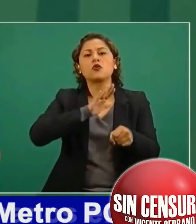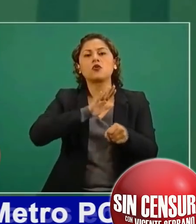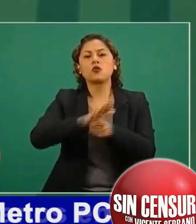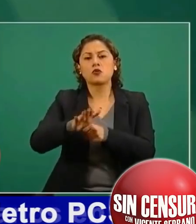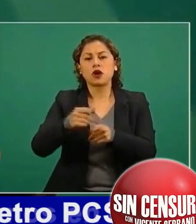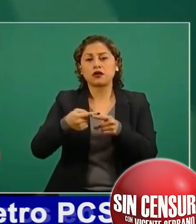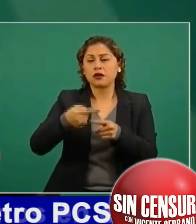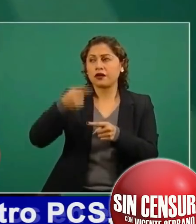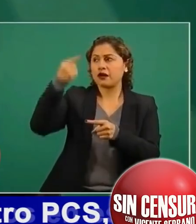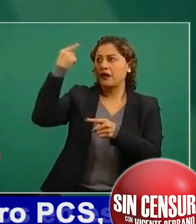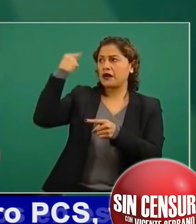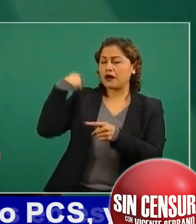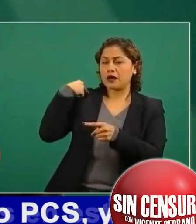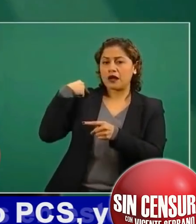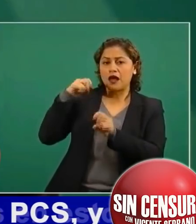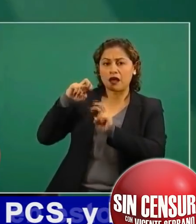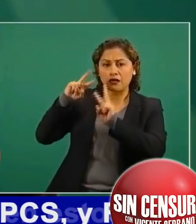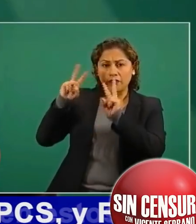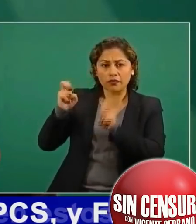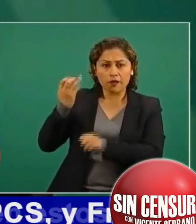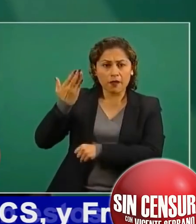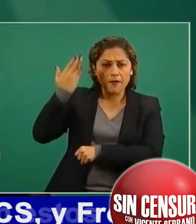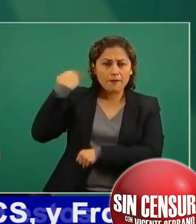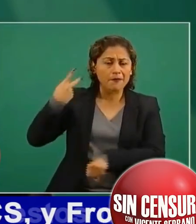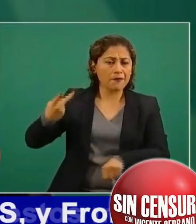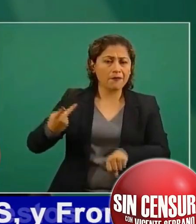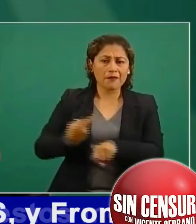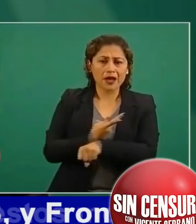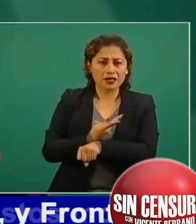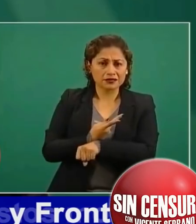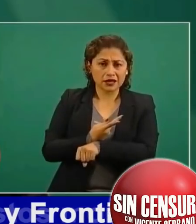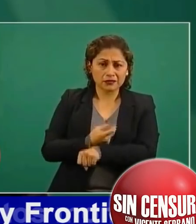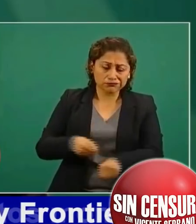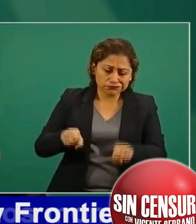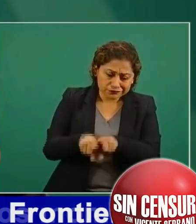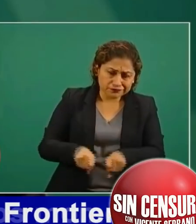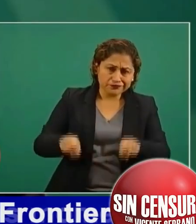anclarnos en el pasado y de gobernar con el ejemplo,